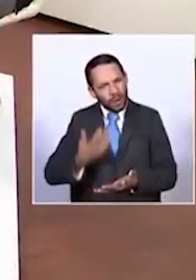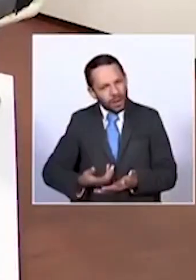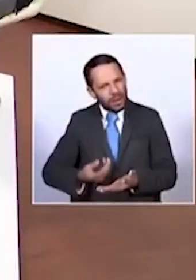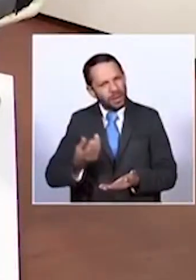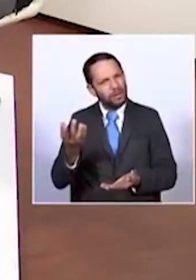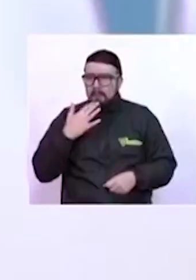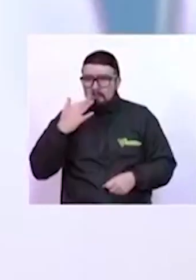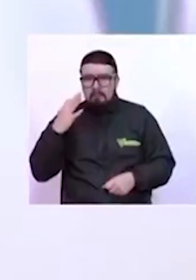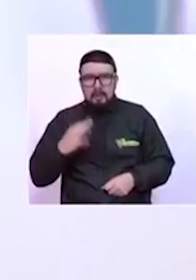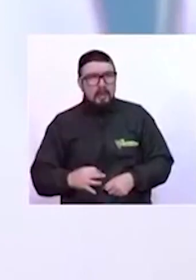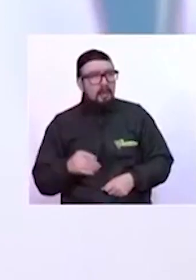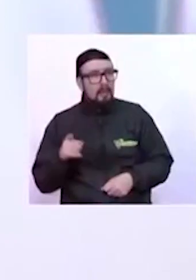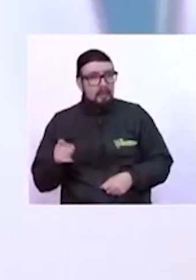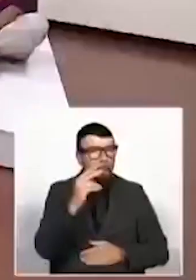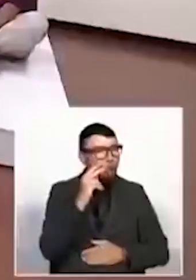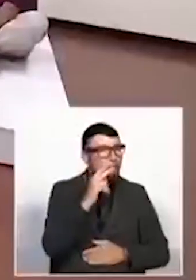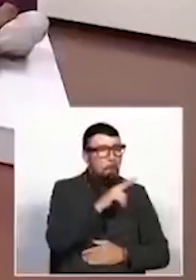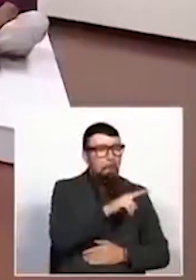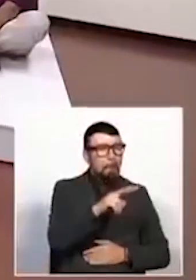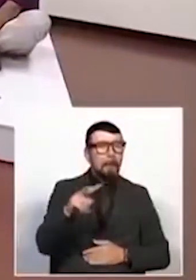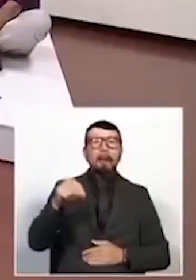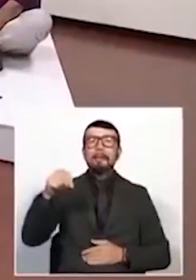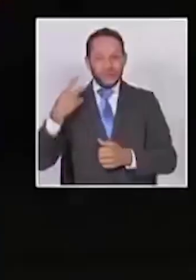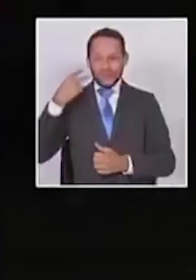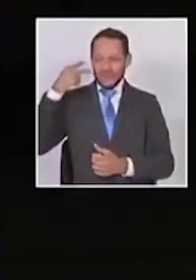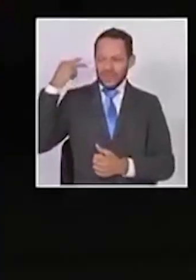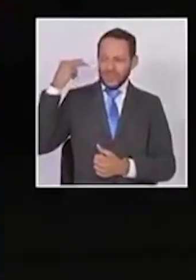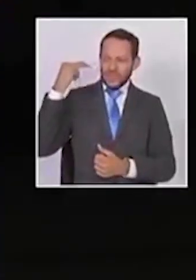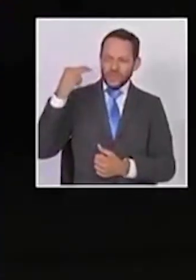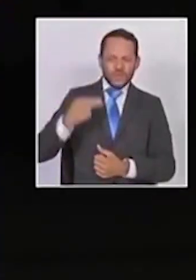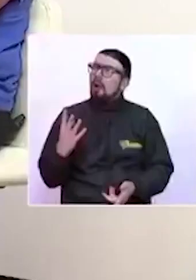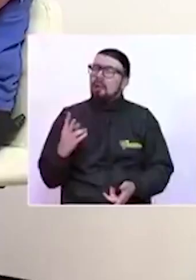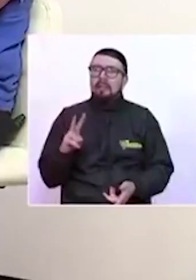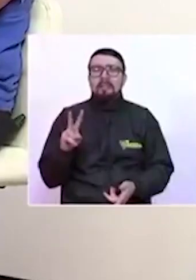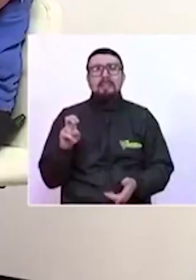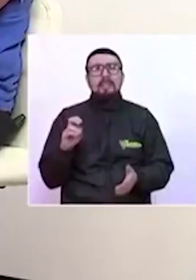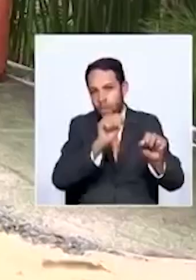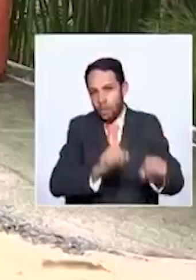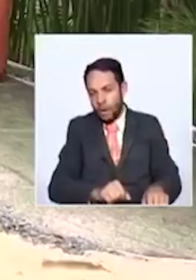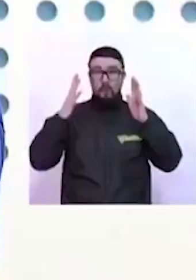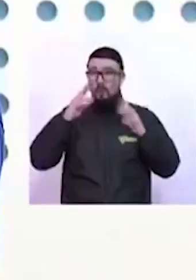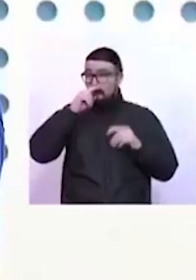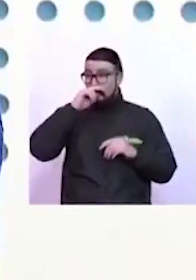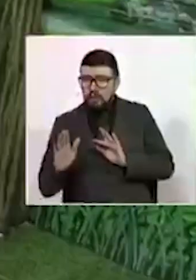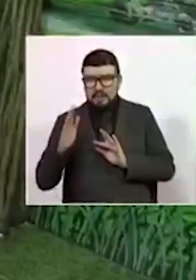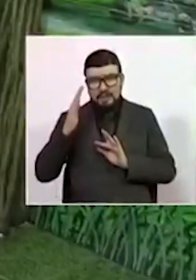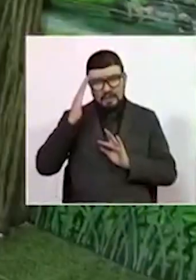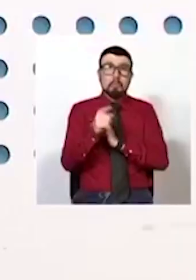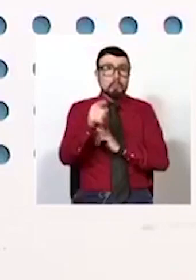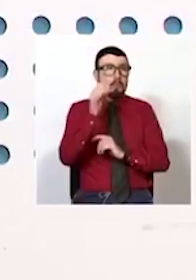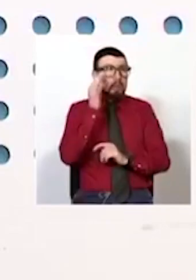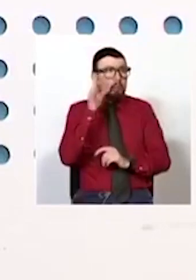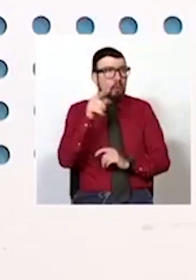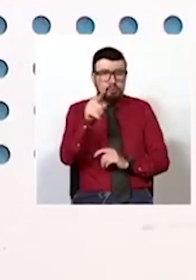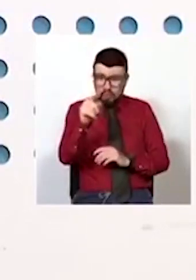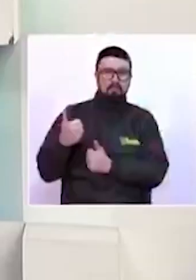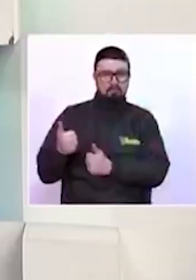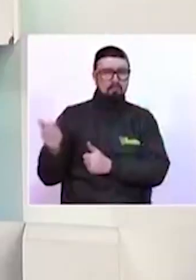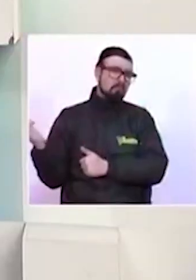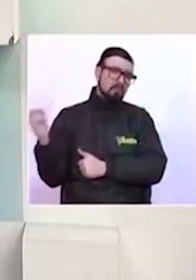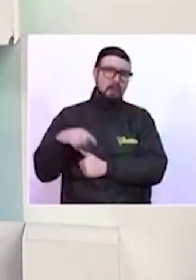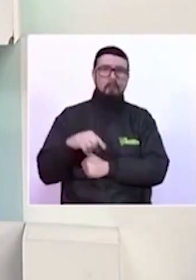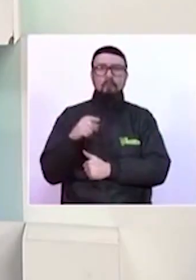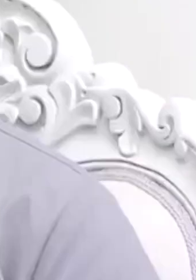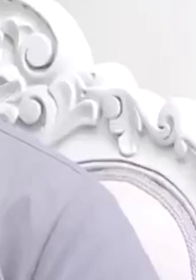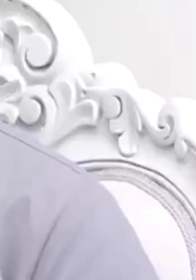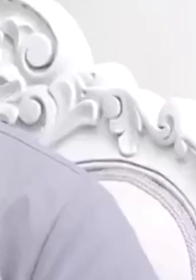hogares para que paso a paso logremos tener mejores estilos de vida. Los invitamos que todos los días le aporten un grano de arena a su